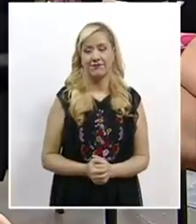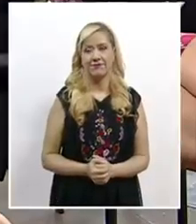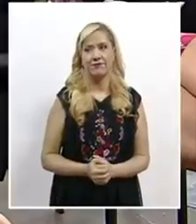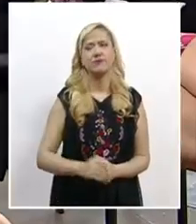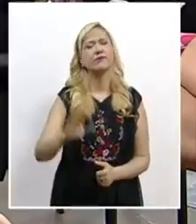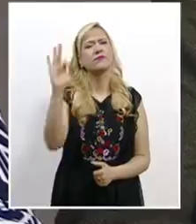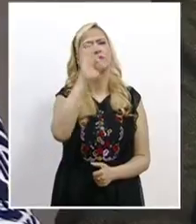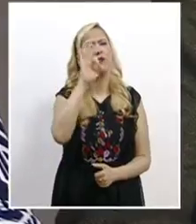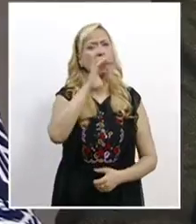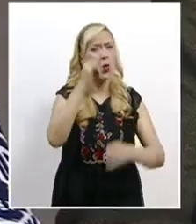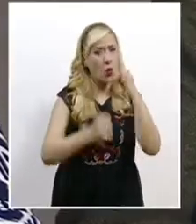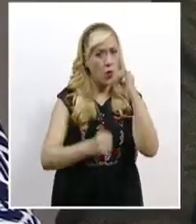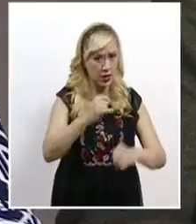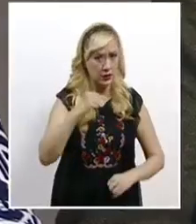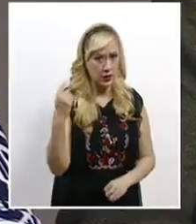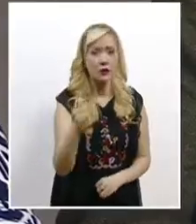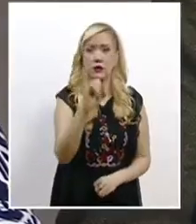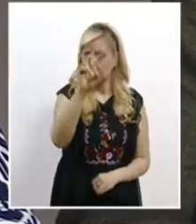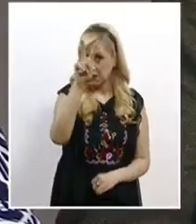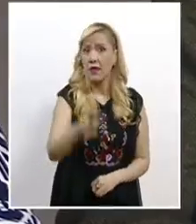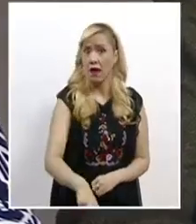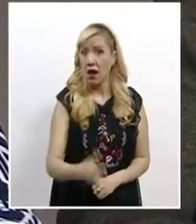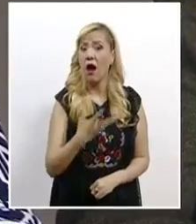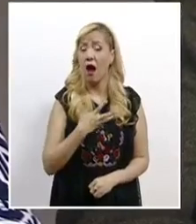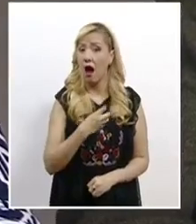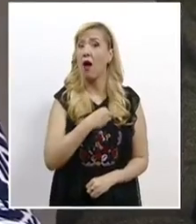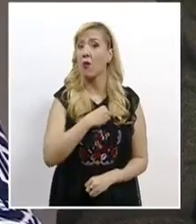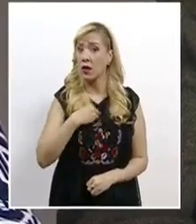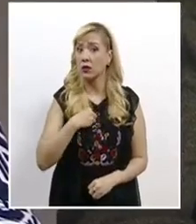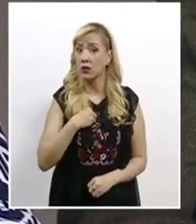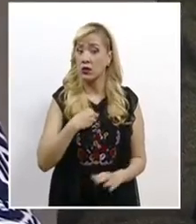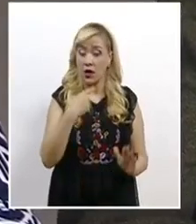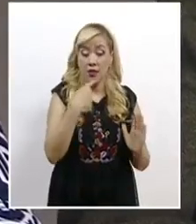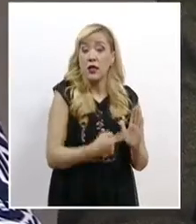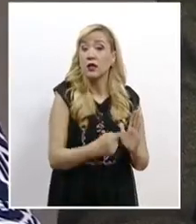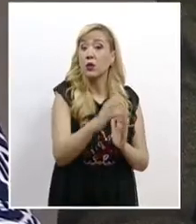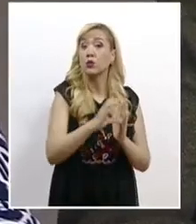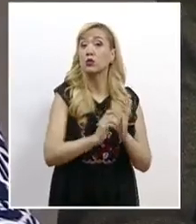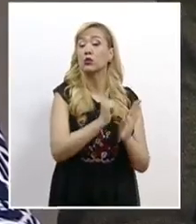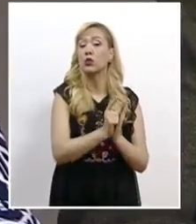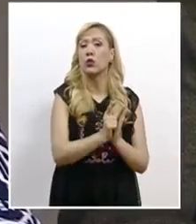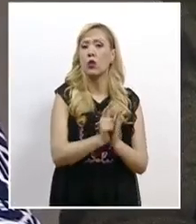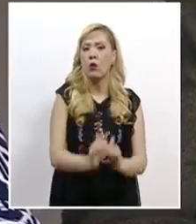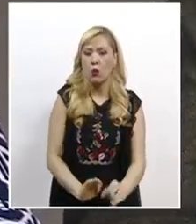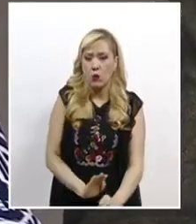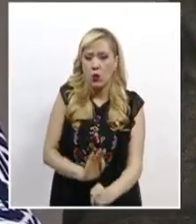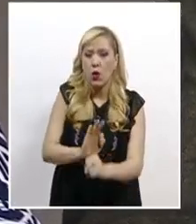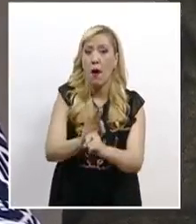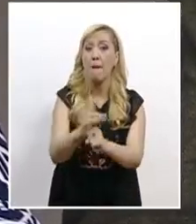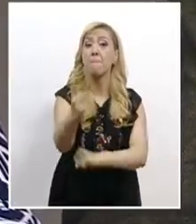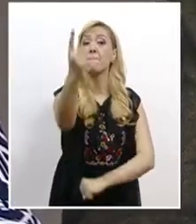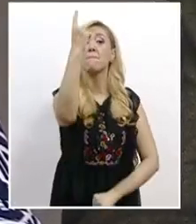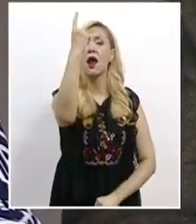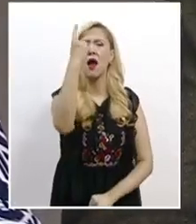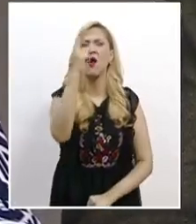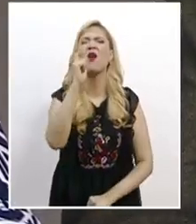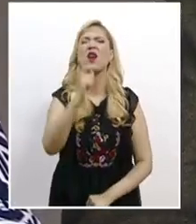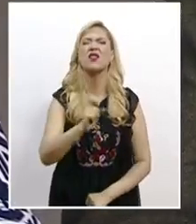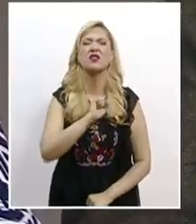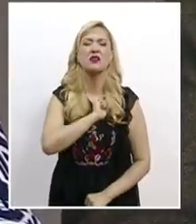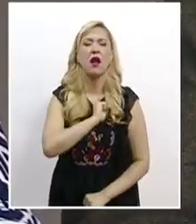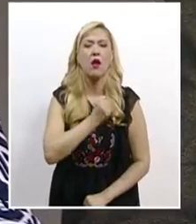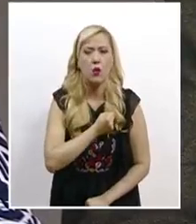Porque si los jueces tenemos la obligación constitucional de proteger la vida, la salud,